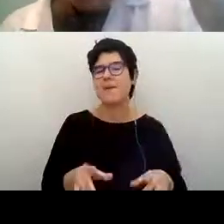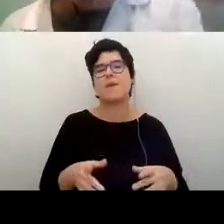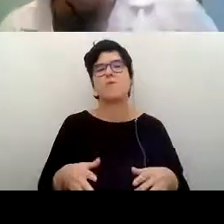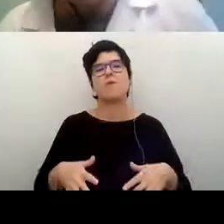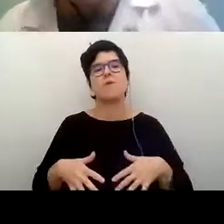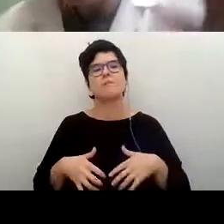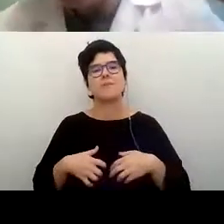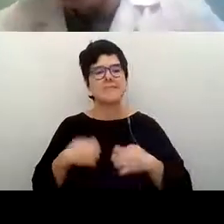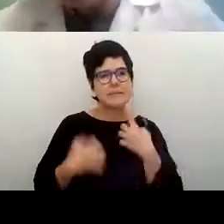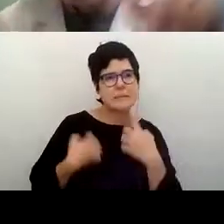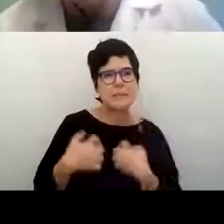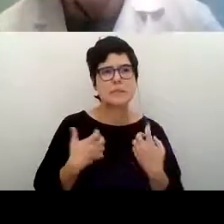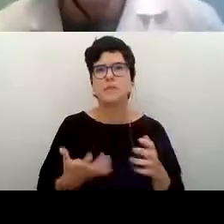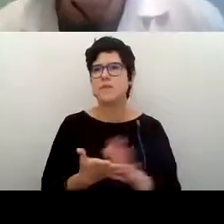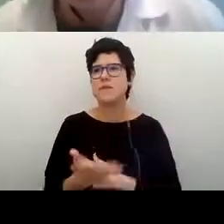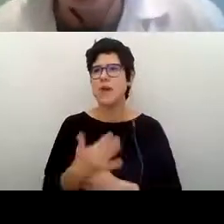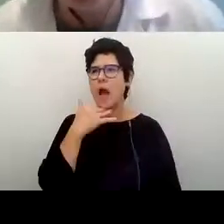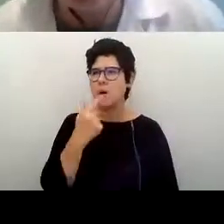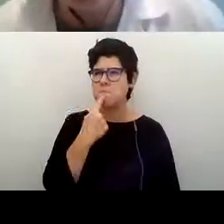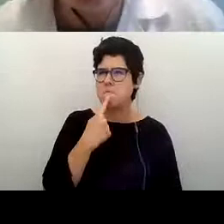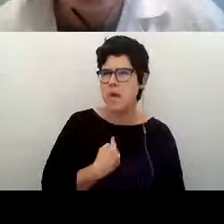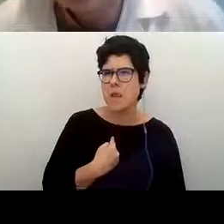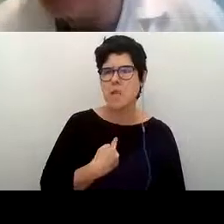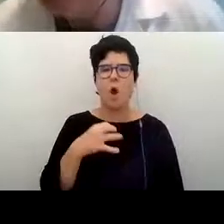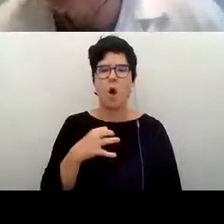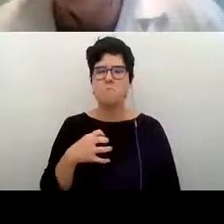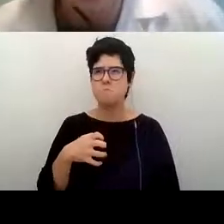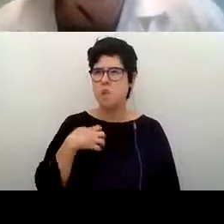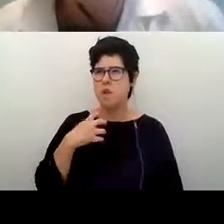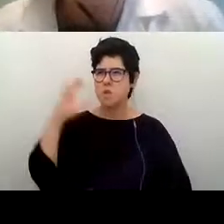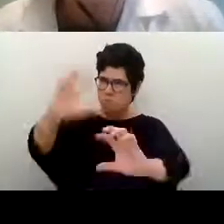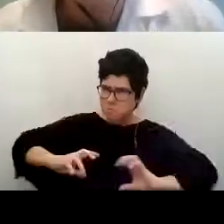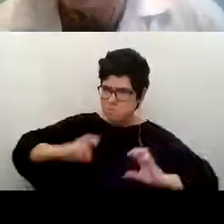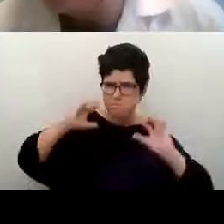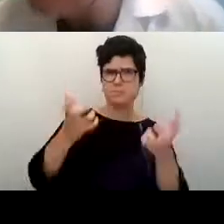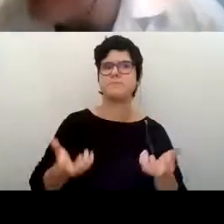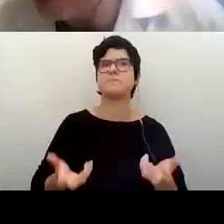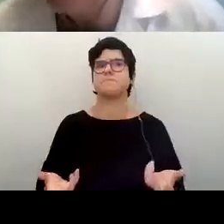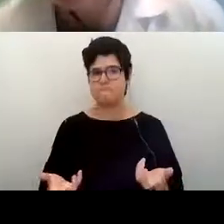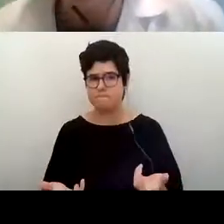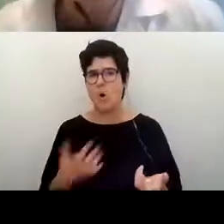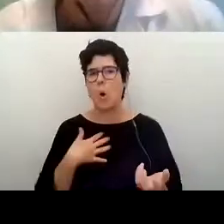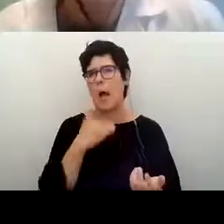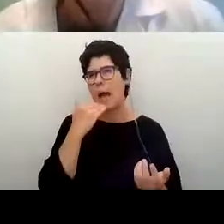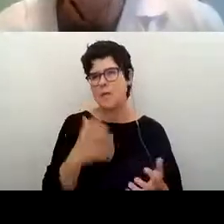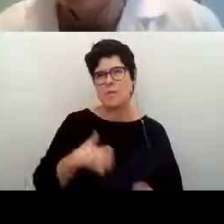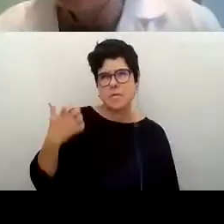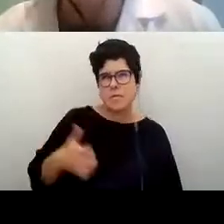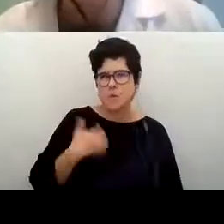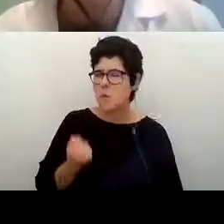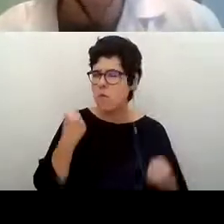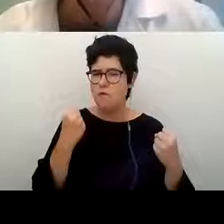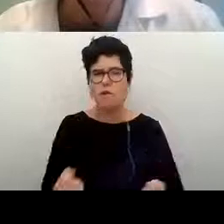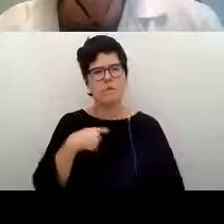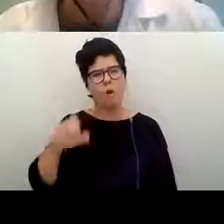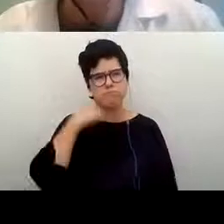a poco que me toquen las narices, entre comillas, salto, estoy más irritable de la cuenta, me quejo más de